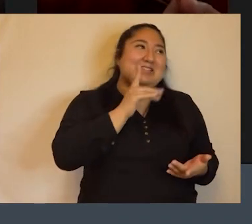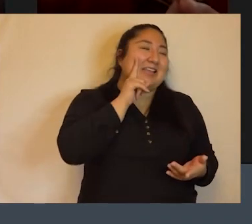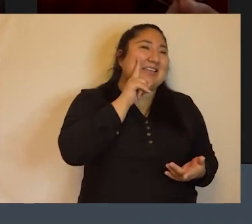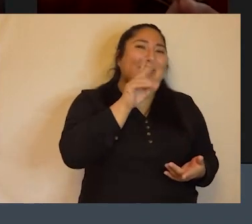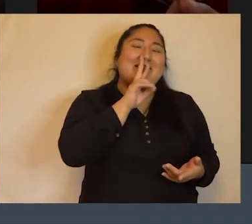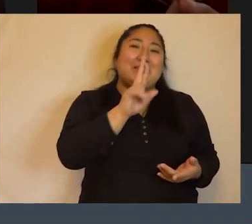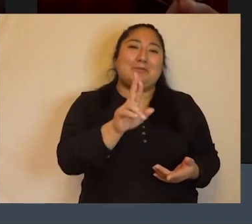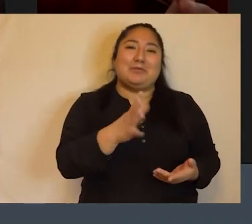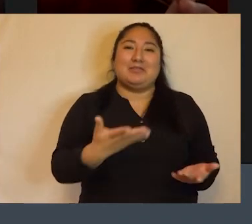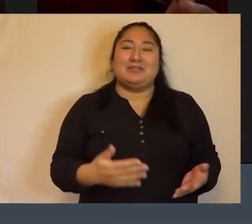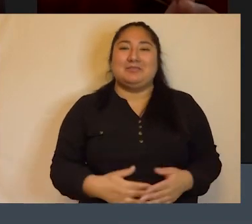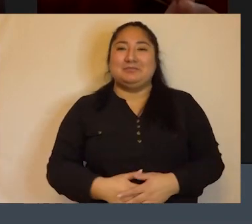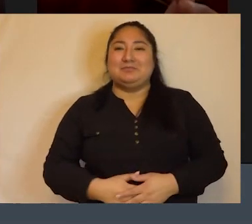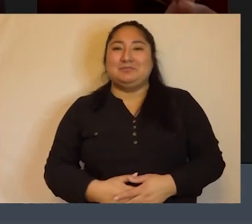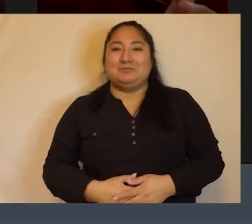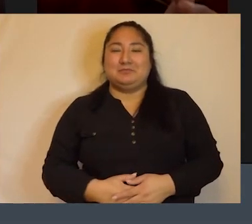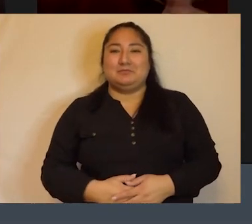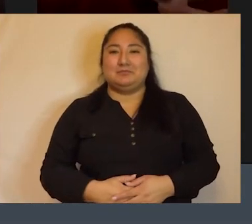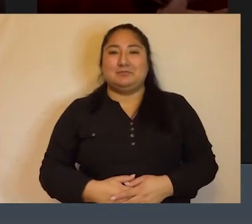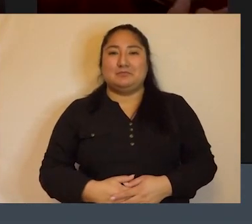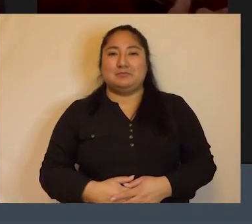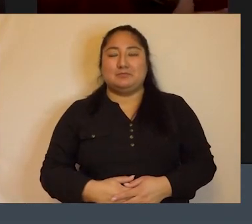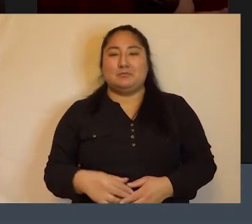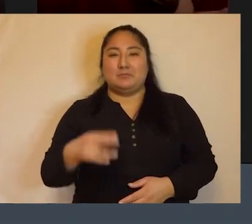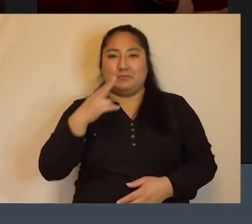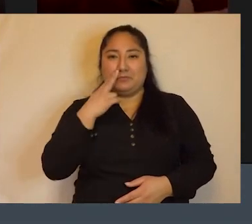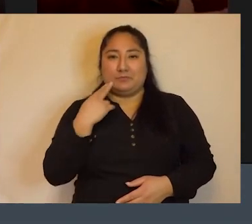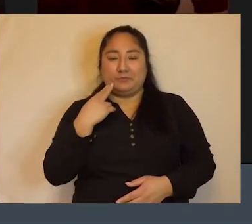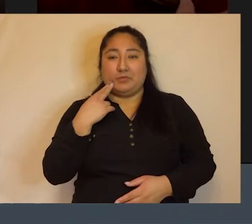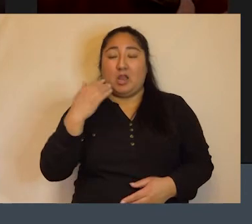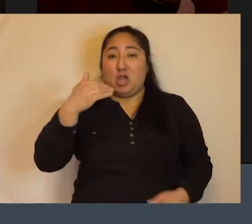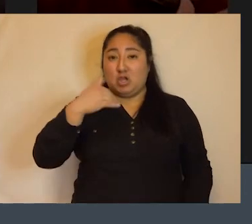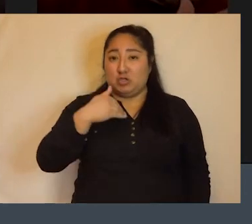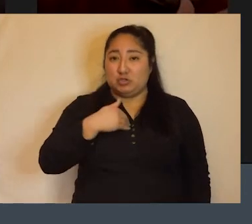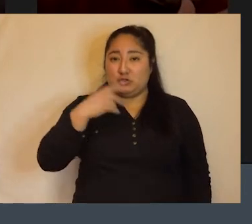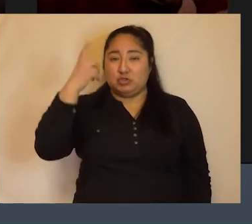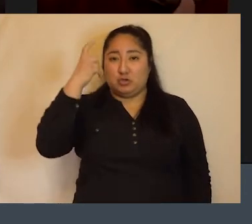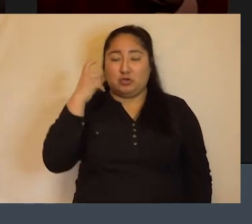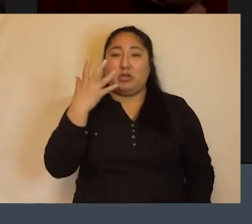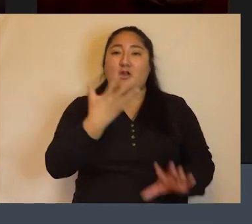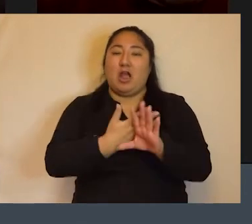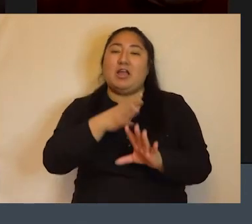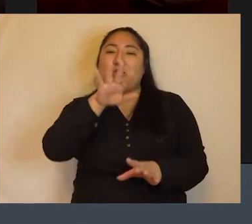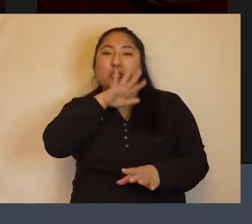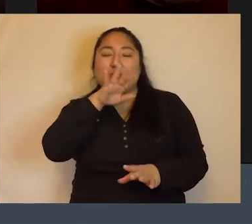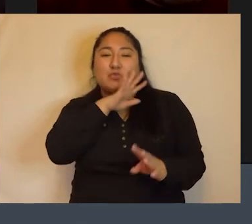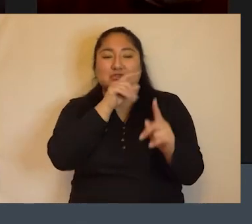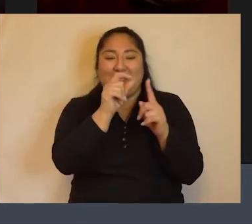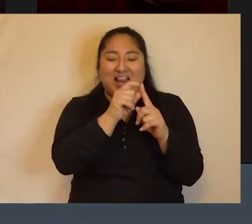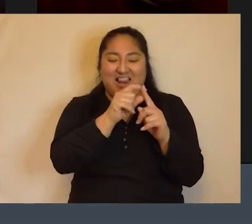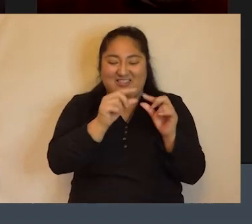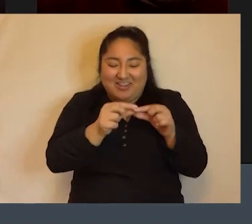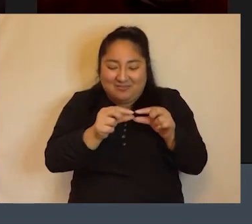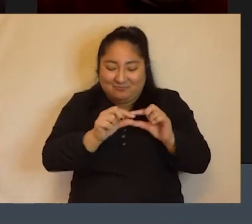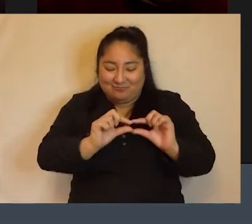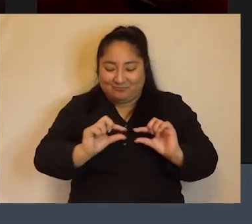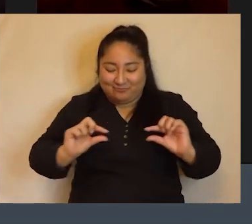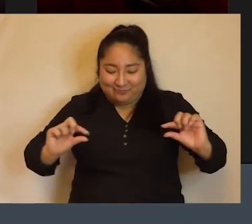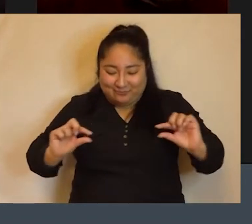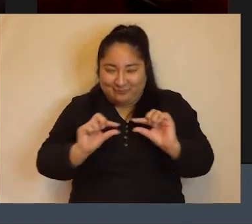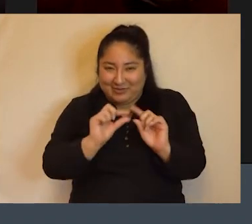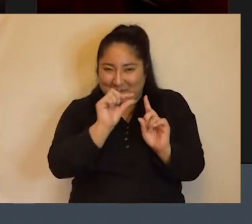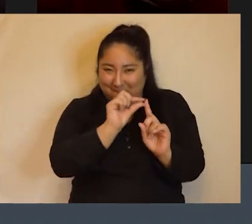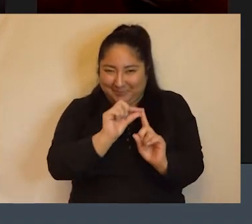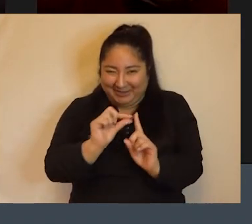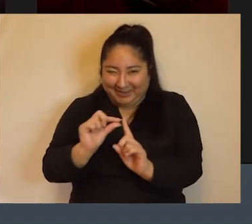Así que... A ver, yo creo que hay que usar aquí la letra chica que sale